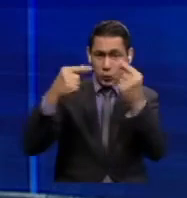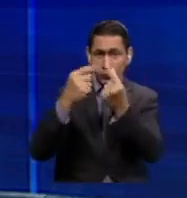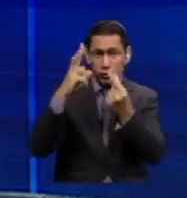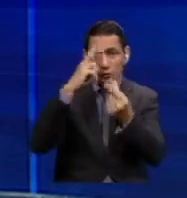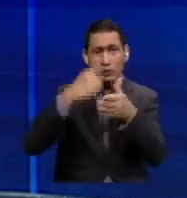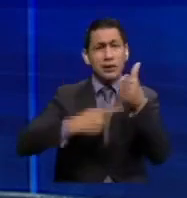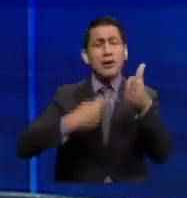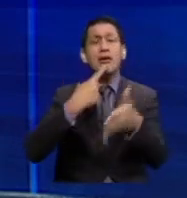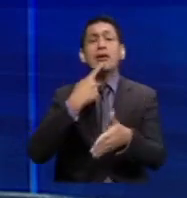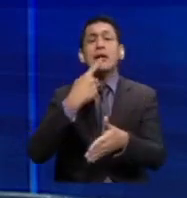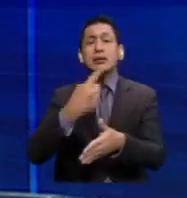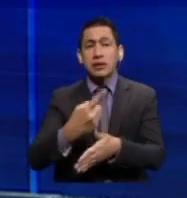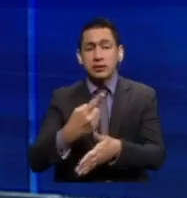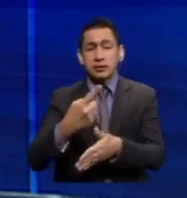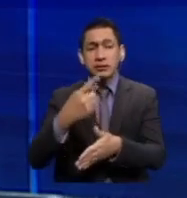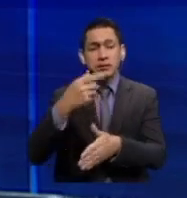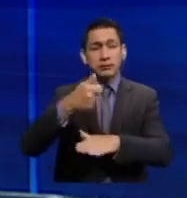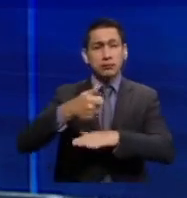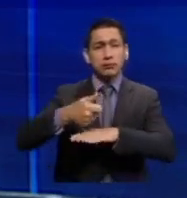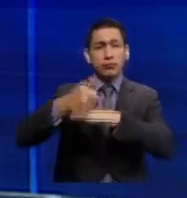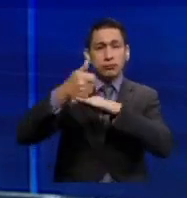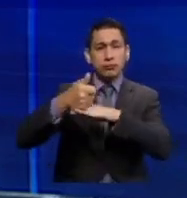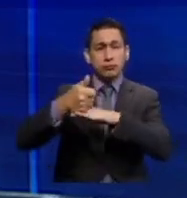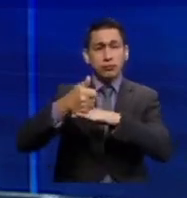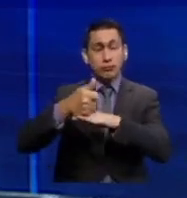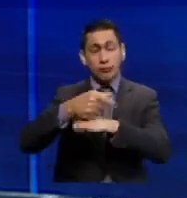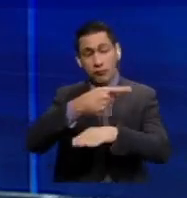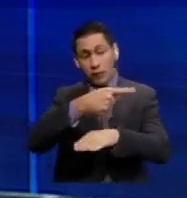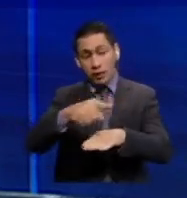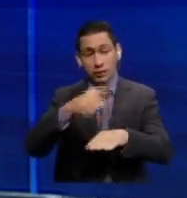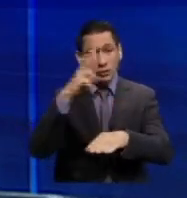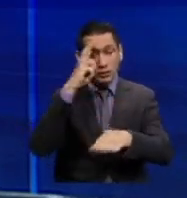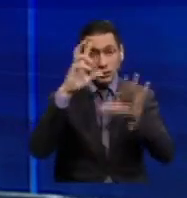detenidos de anoche tienen que ver con los dos atentados?